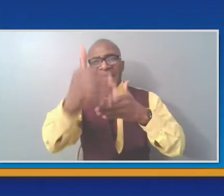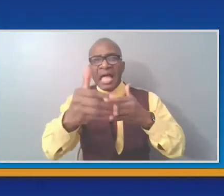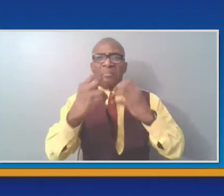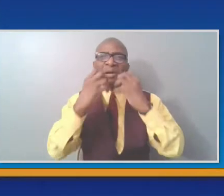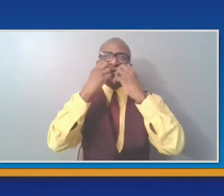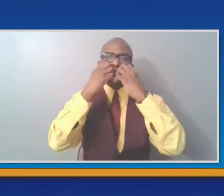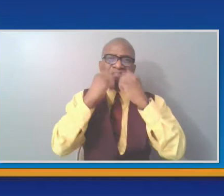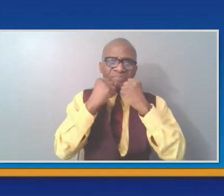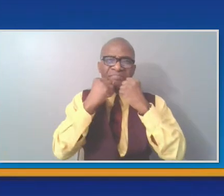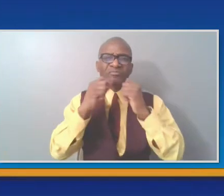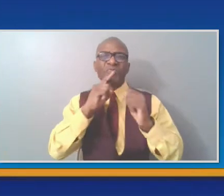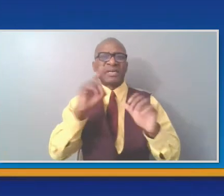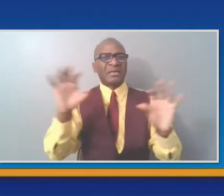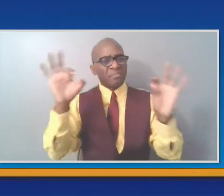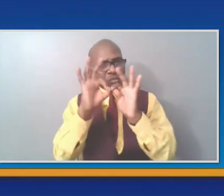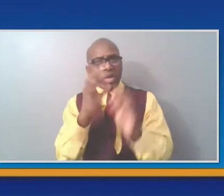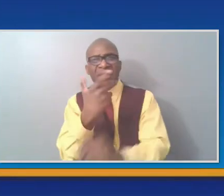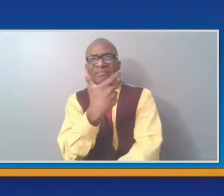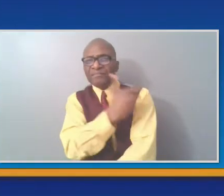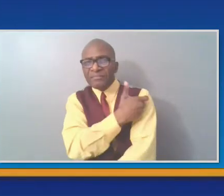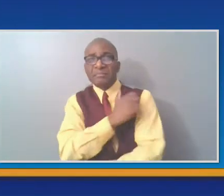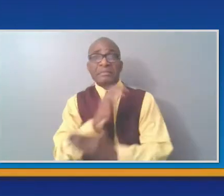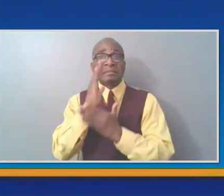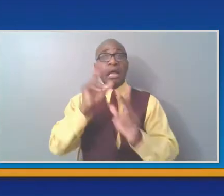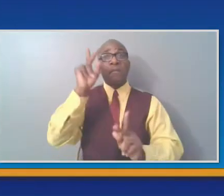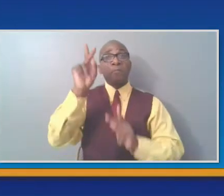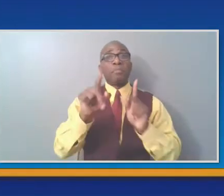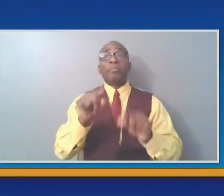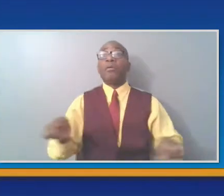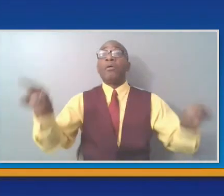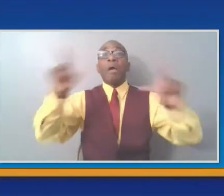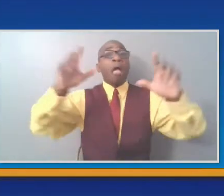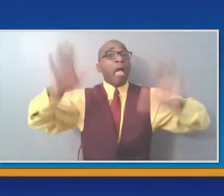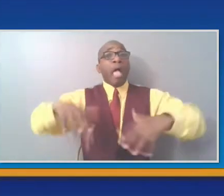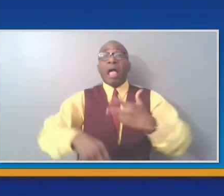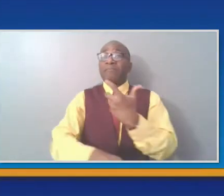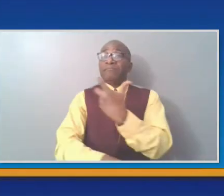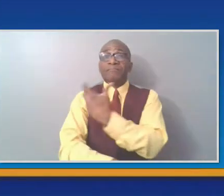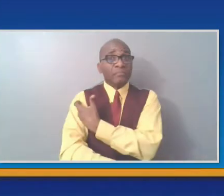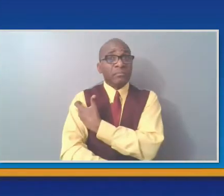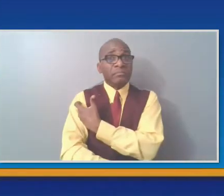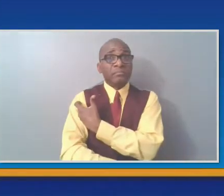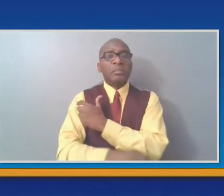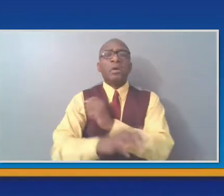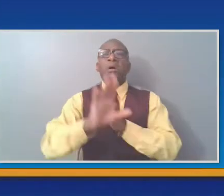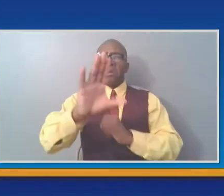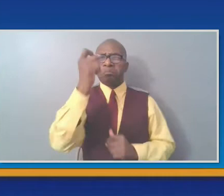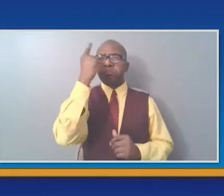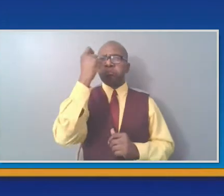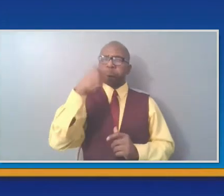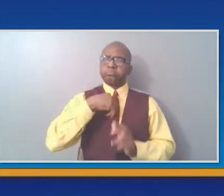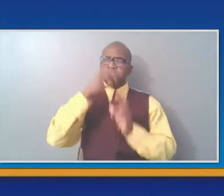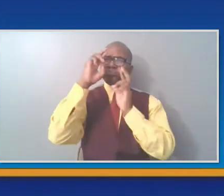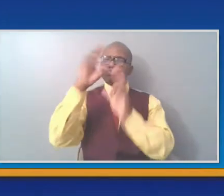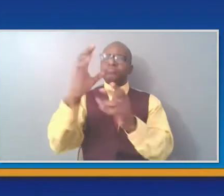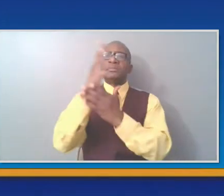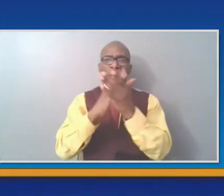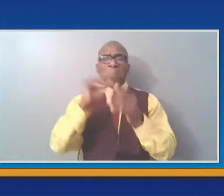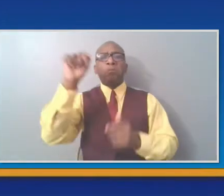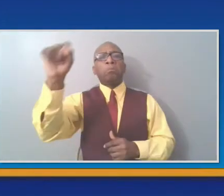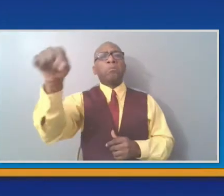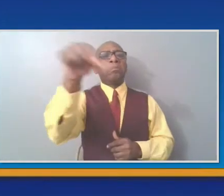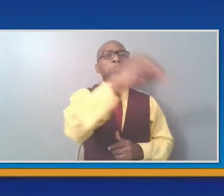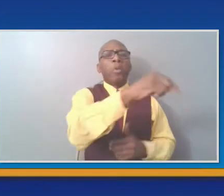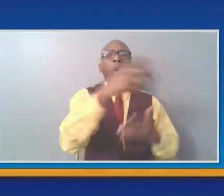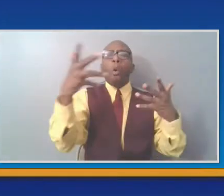Tenemos varios lugares. Tenemos lugares donde se han dado la vacuna, ya sea en New Rochelle, en el condado de Westchester, en el Community College